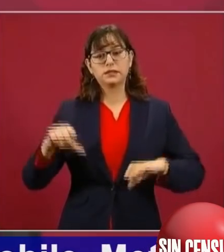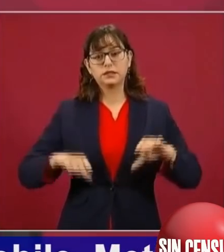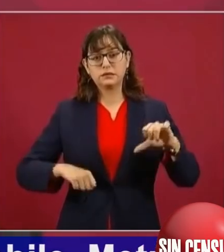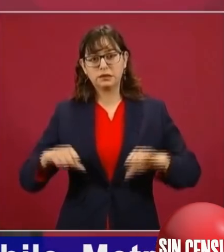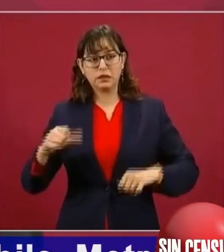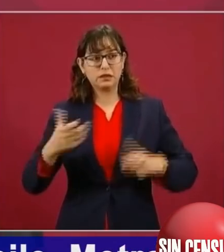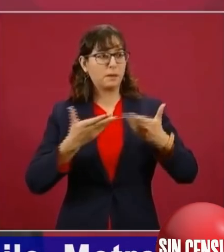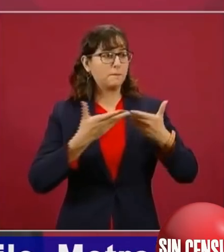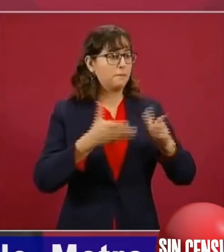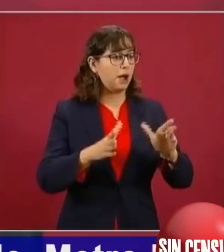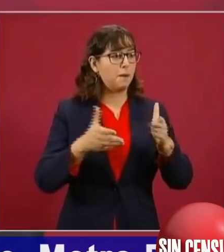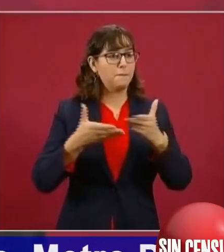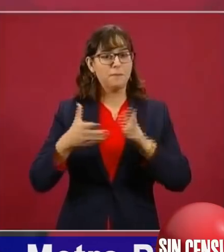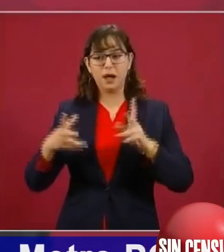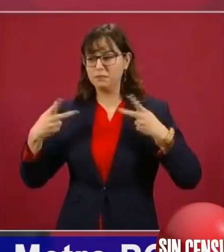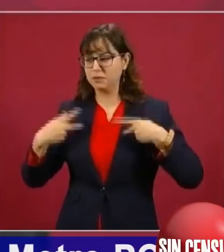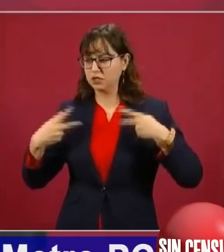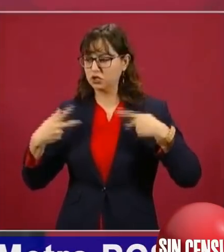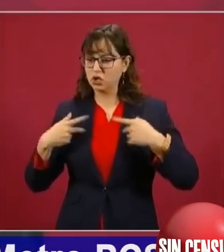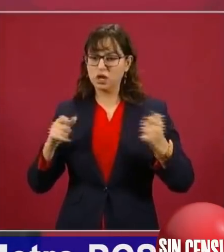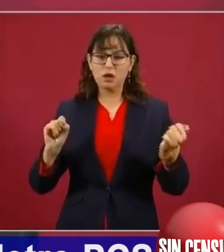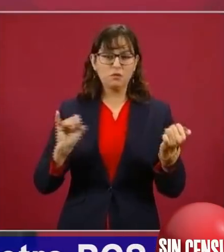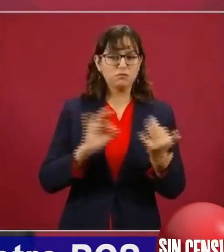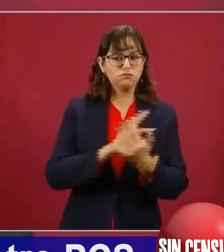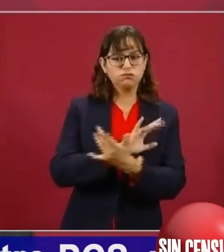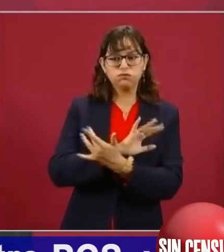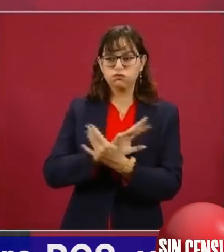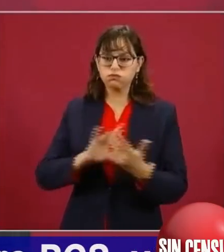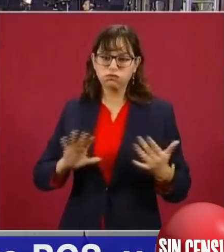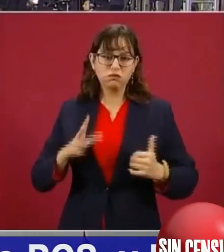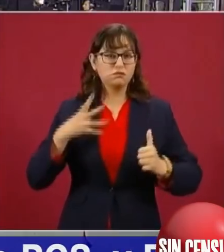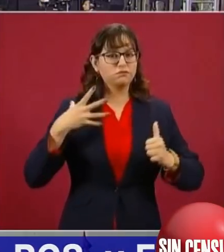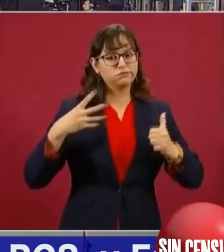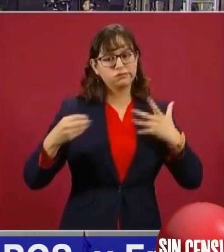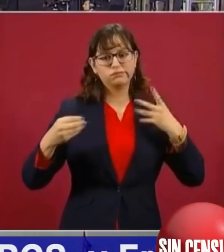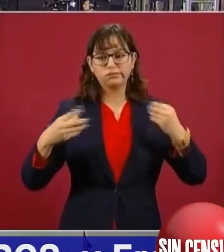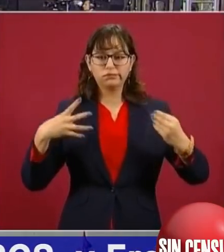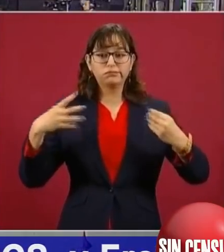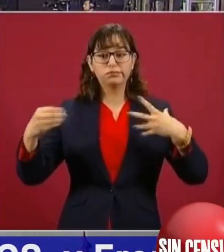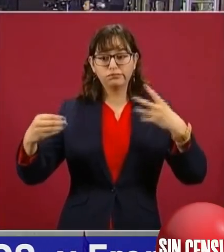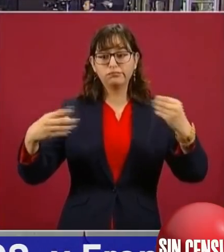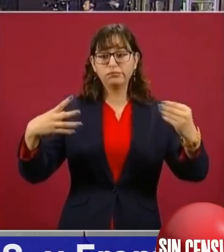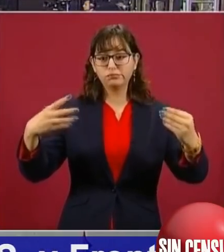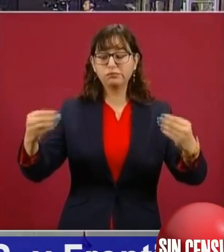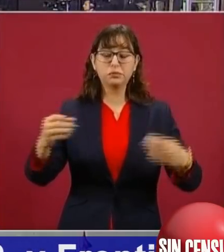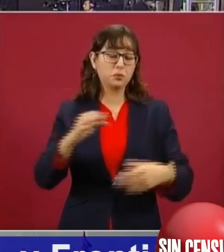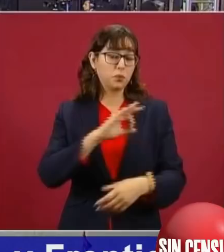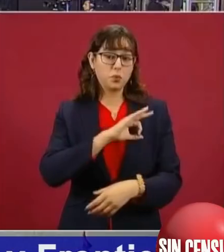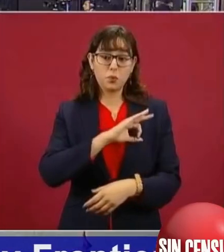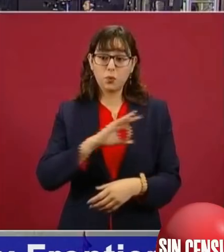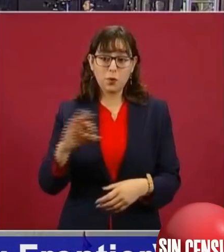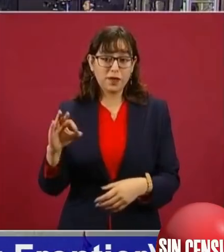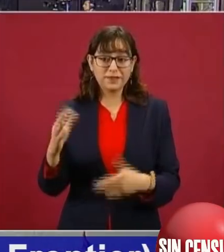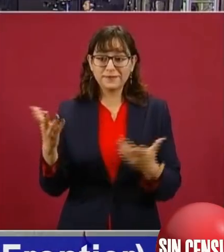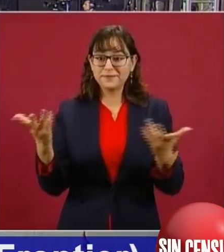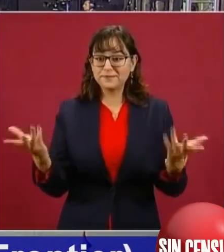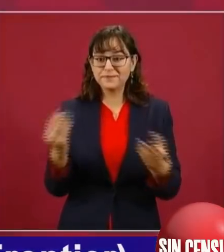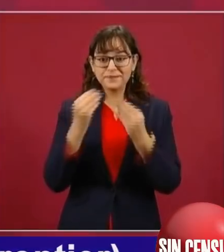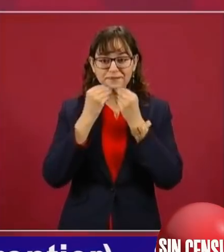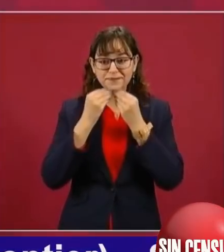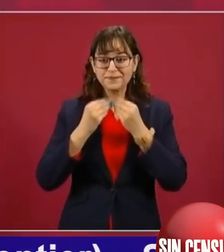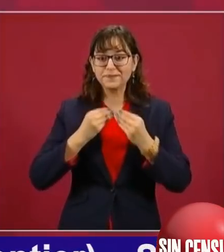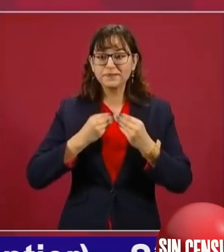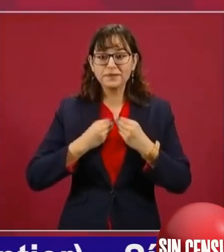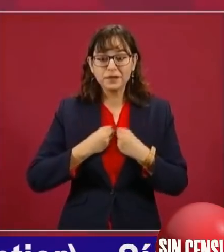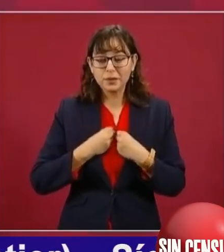y, por supuesto, puede haber contagios. Sin embargo, es inevitable abrir las actividades. Ningún